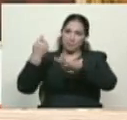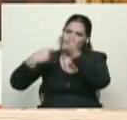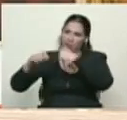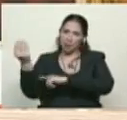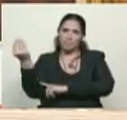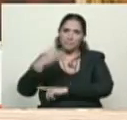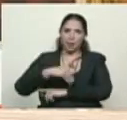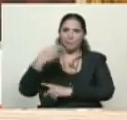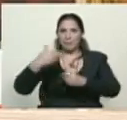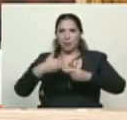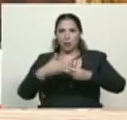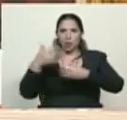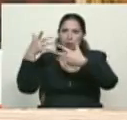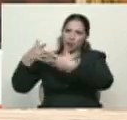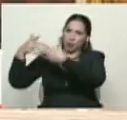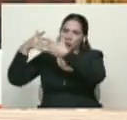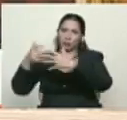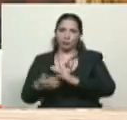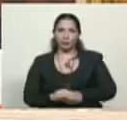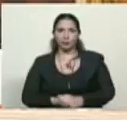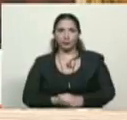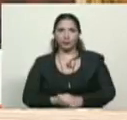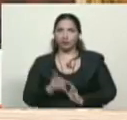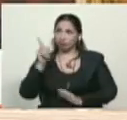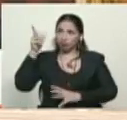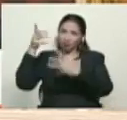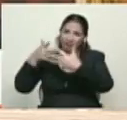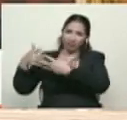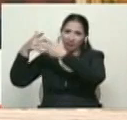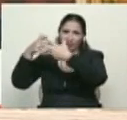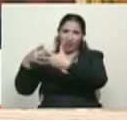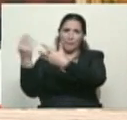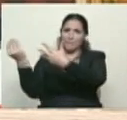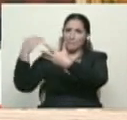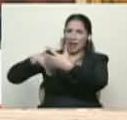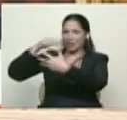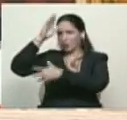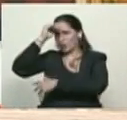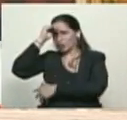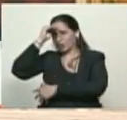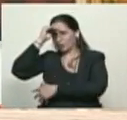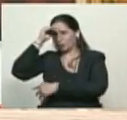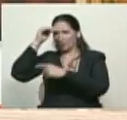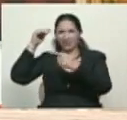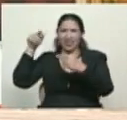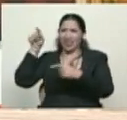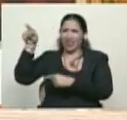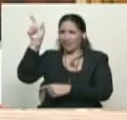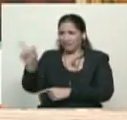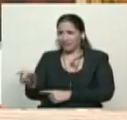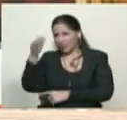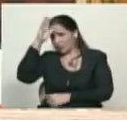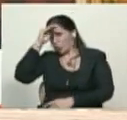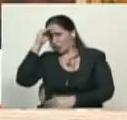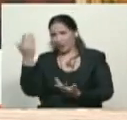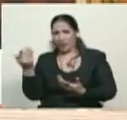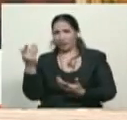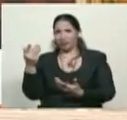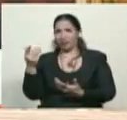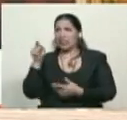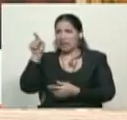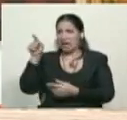Estados Unidos. Estados Unidos es más que Donald Trump. Donald Trump es pasajero en Estados Unidos y él